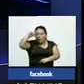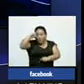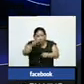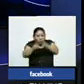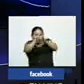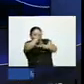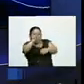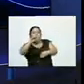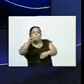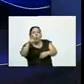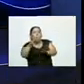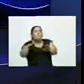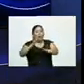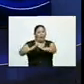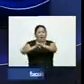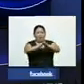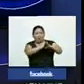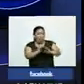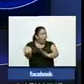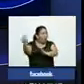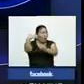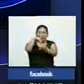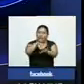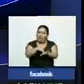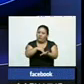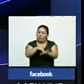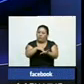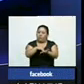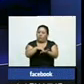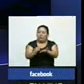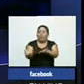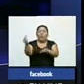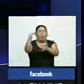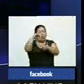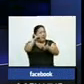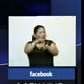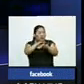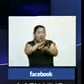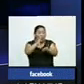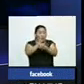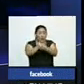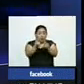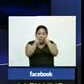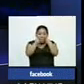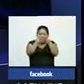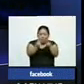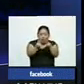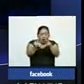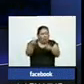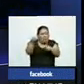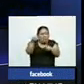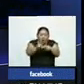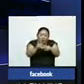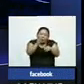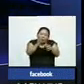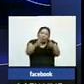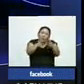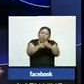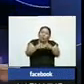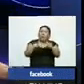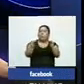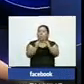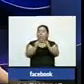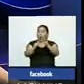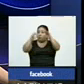precisamente para evitar que continúen este tipo de casos. Evidentemente no una tragedia como esta, pero sí durante